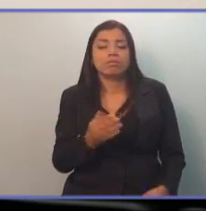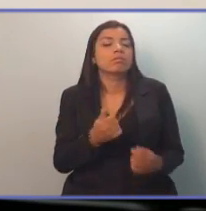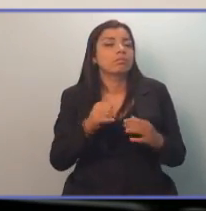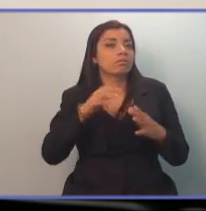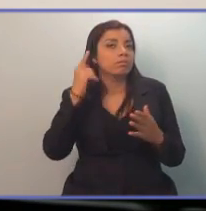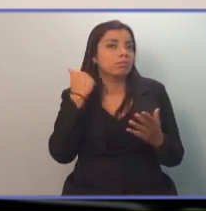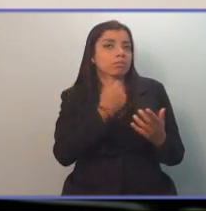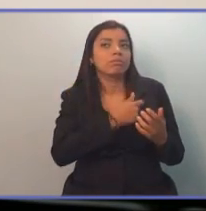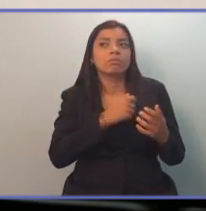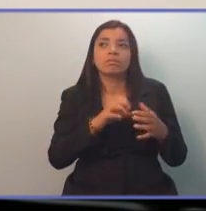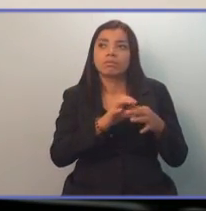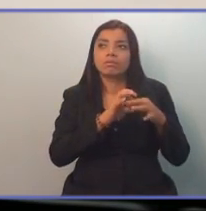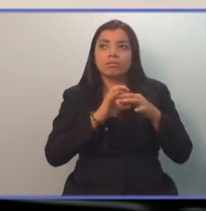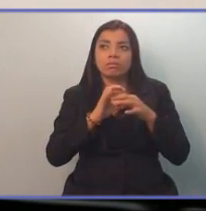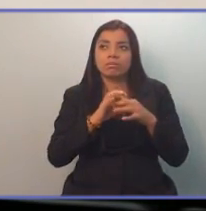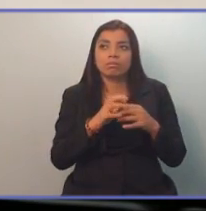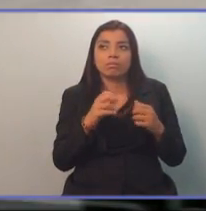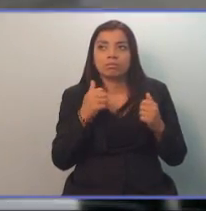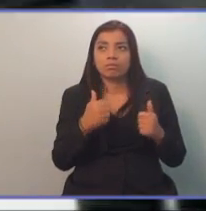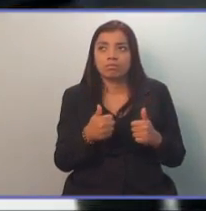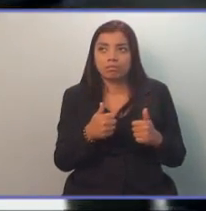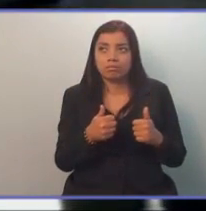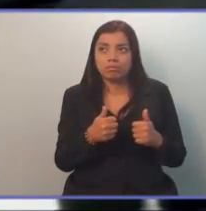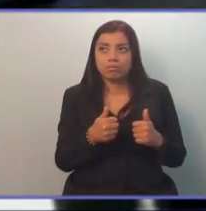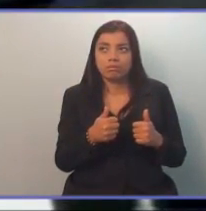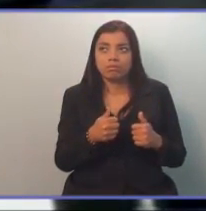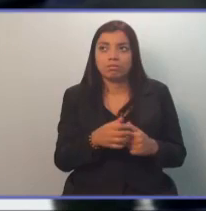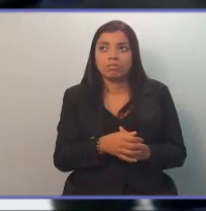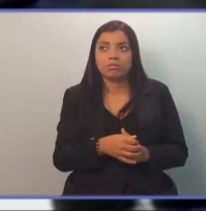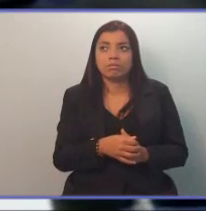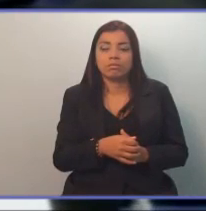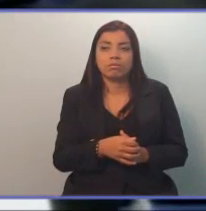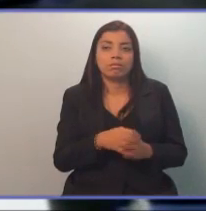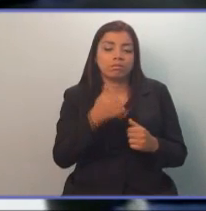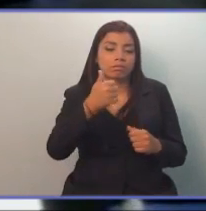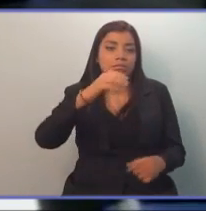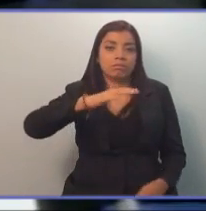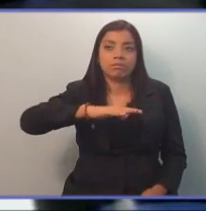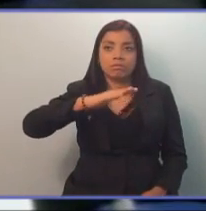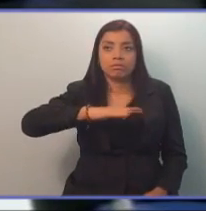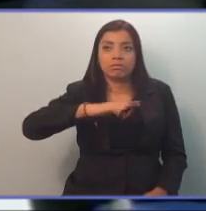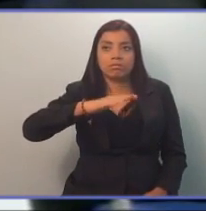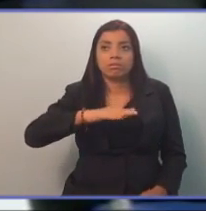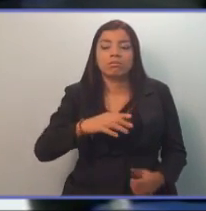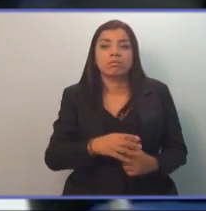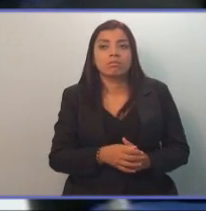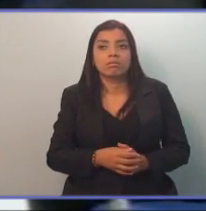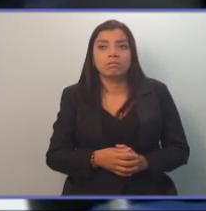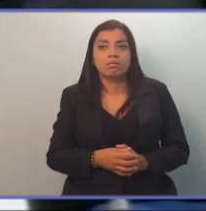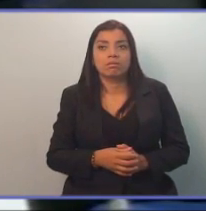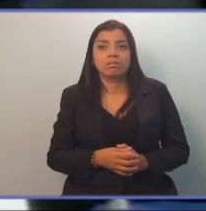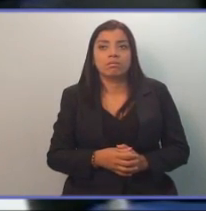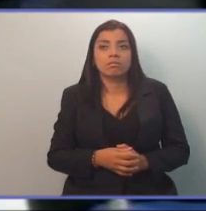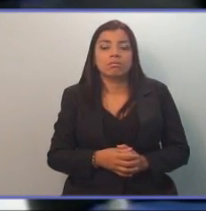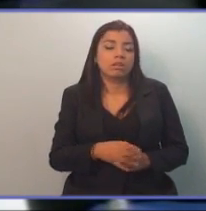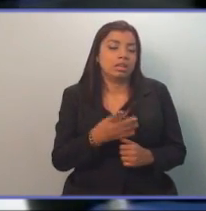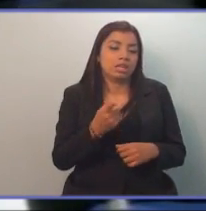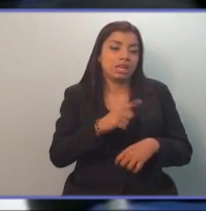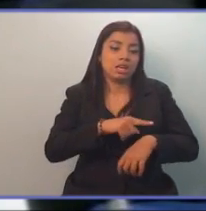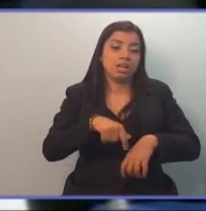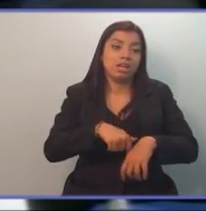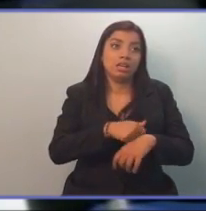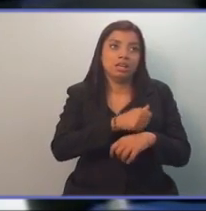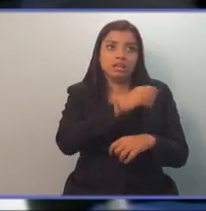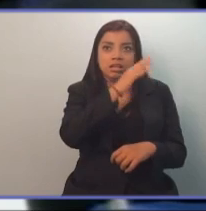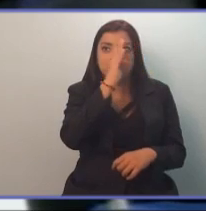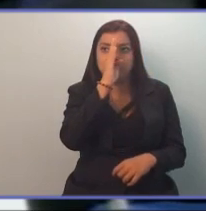Gracias, coordinador. Buenas tardes. Bueno, ya buenas tardes, ¿verdad? Ya un poco pasado